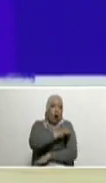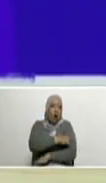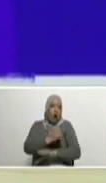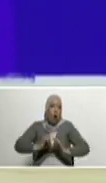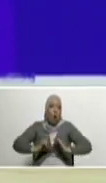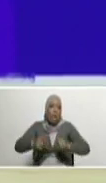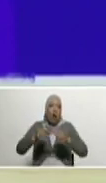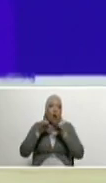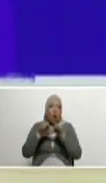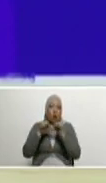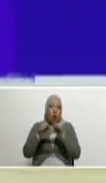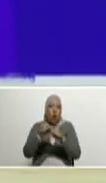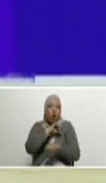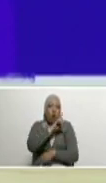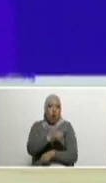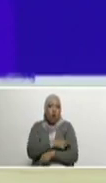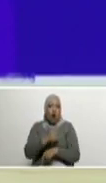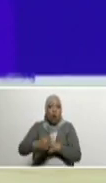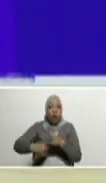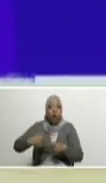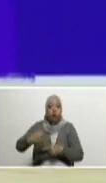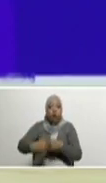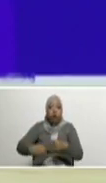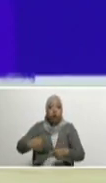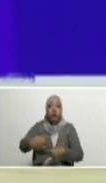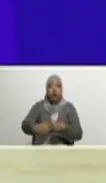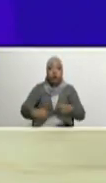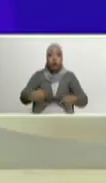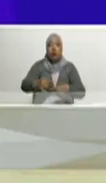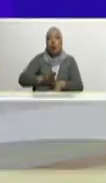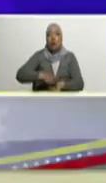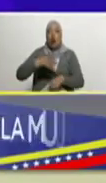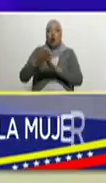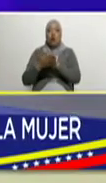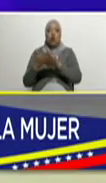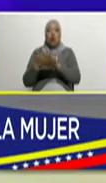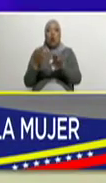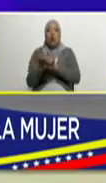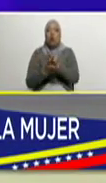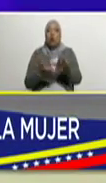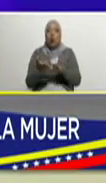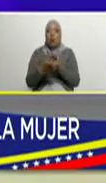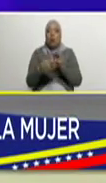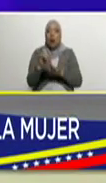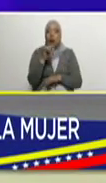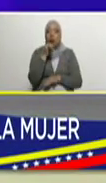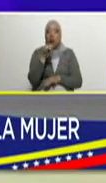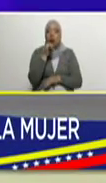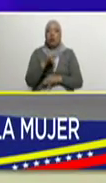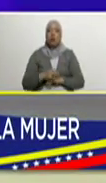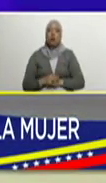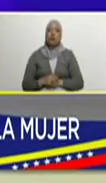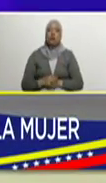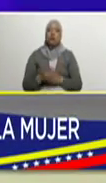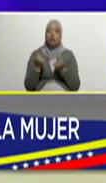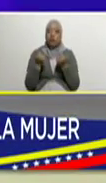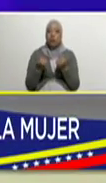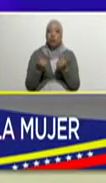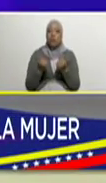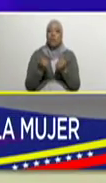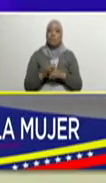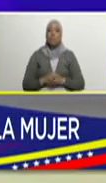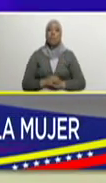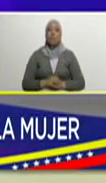que se mantenga con fuerza en el tiempo, para que podamos resolver los problemas logísticos, los problemas de